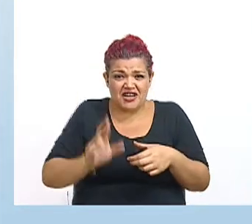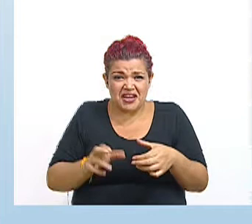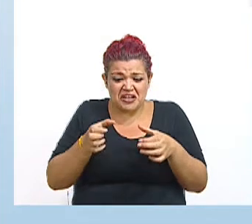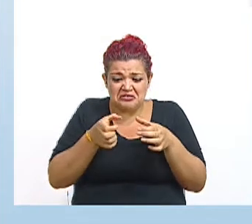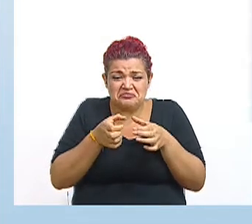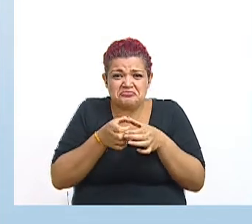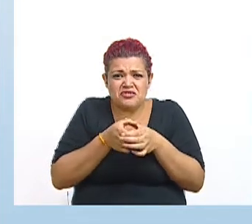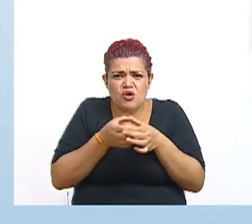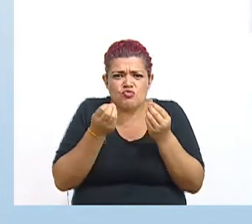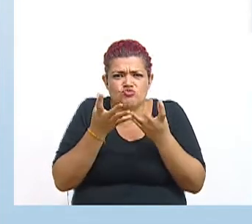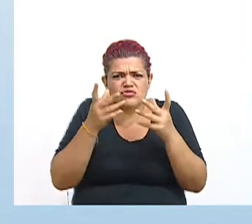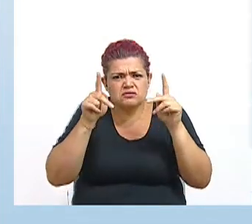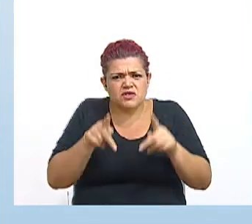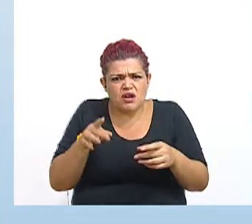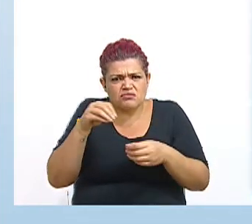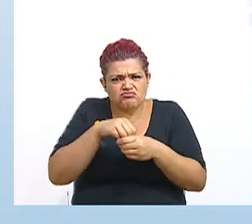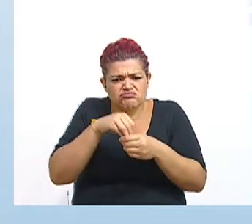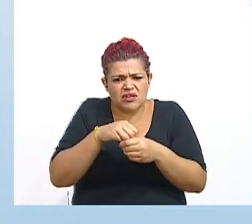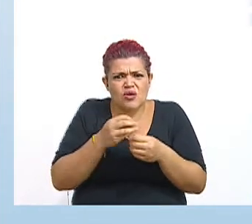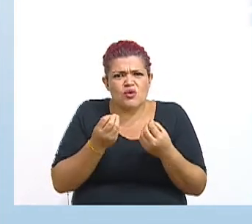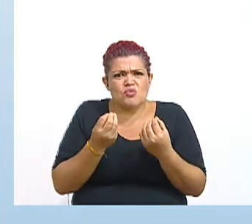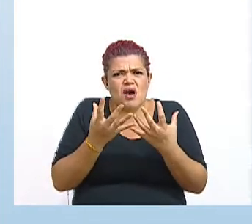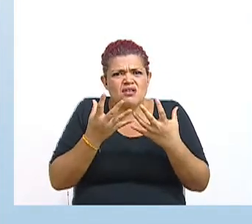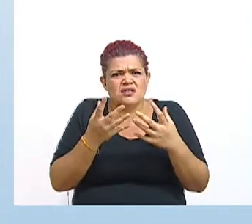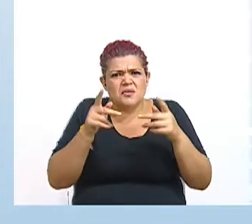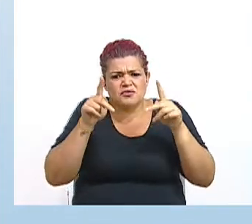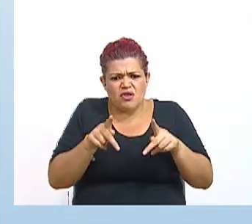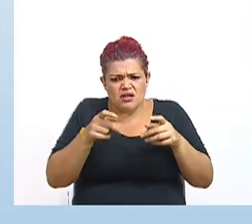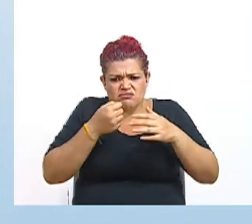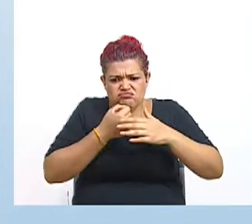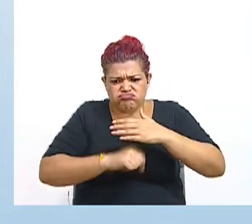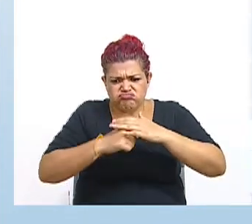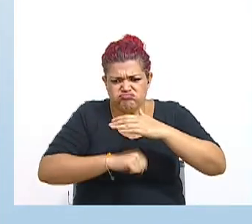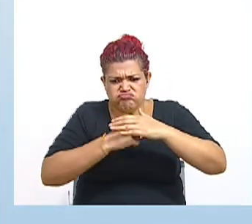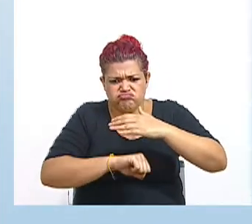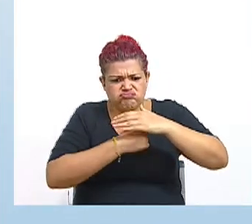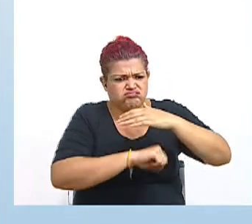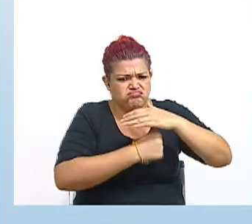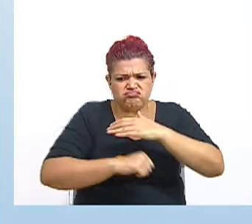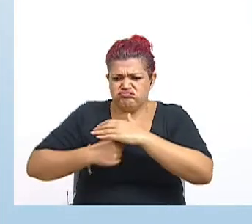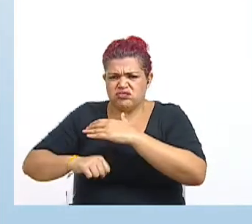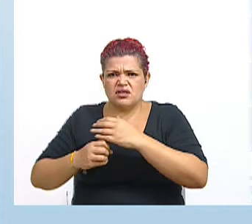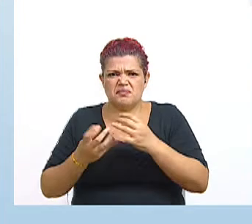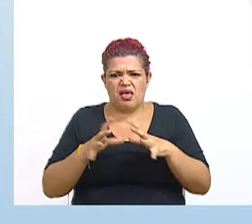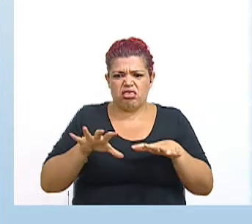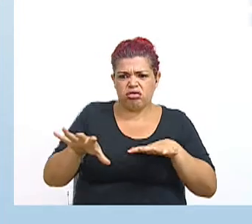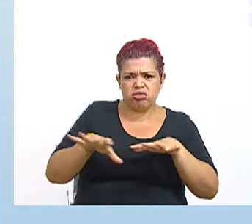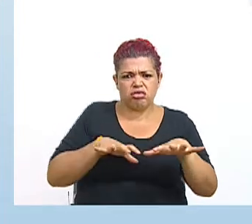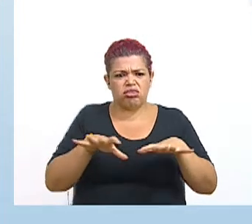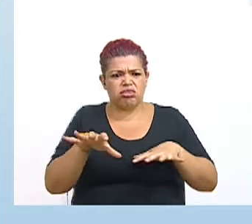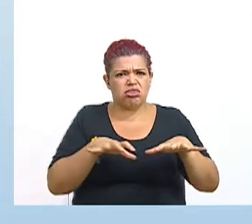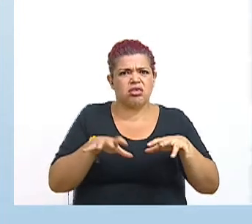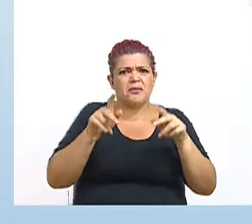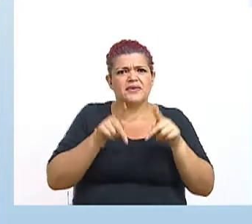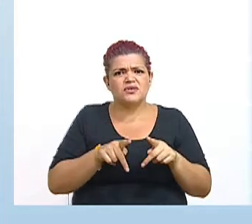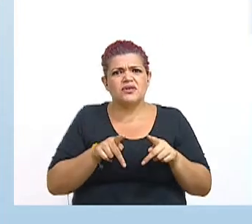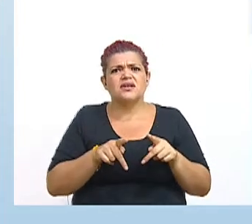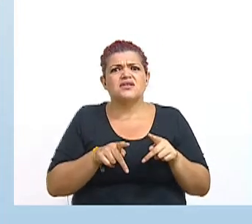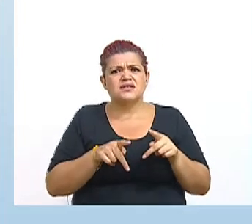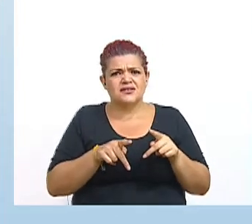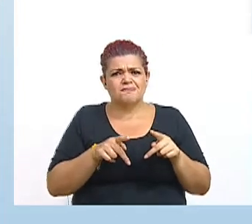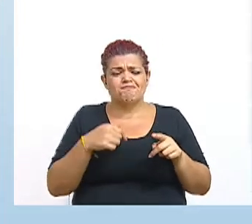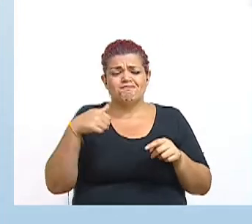muy poblado, y con un gran crecimiento de población y con una mala distribución de la población. Así que esto tenemos